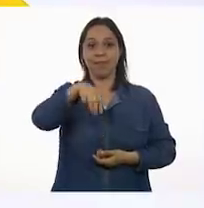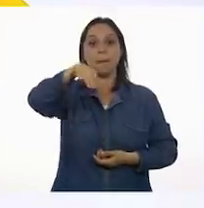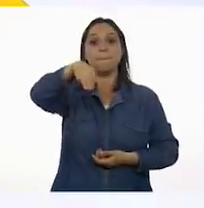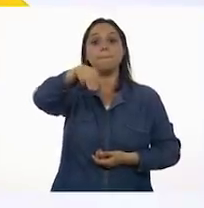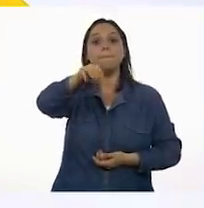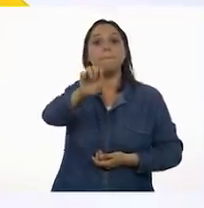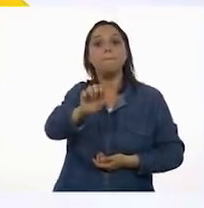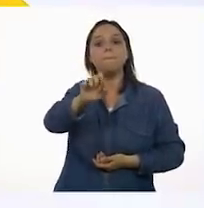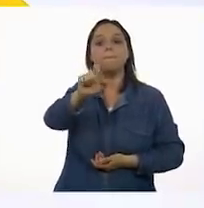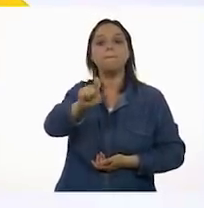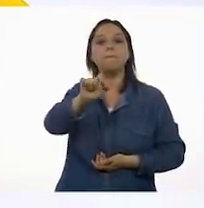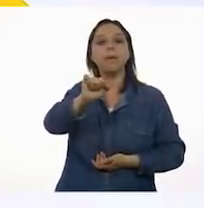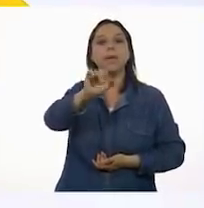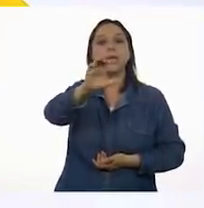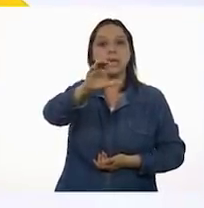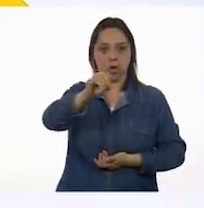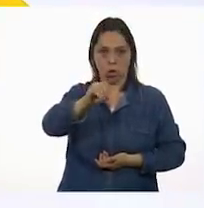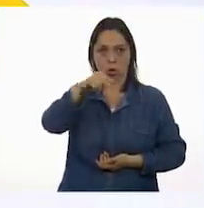México.